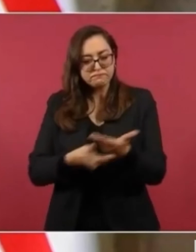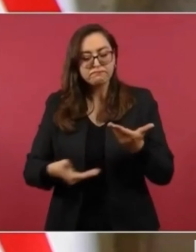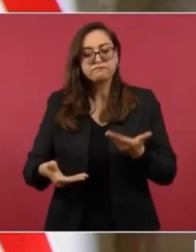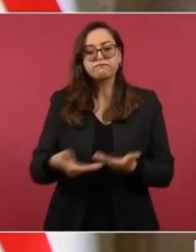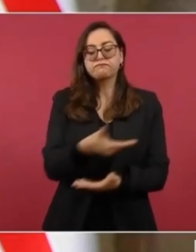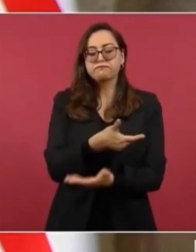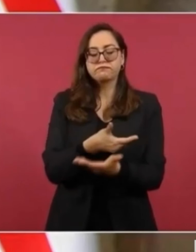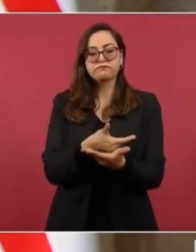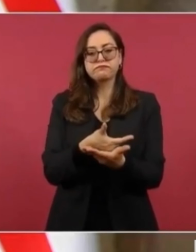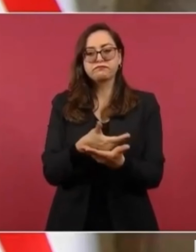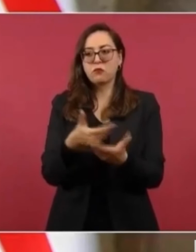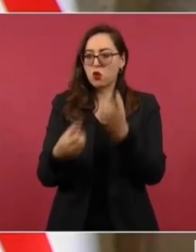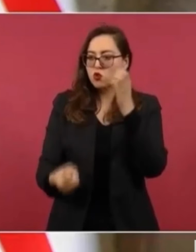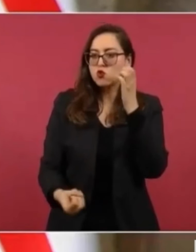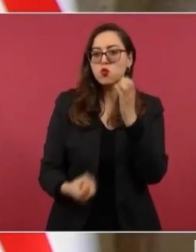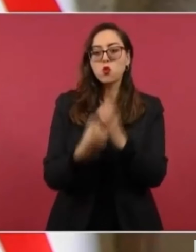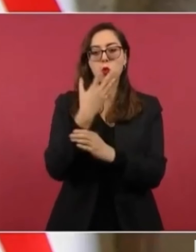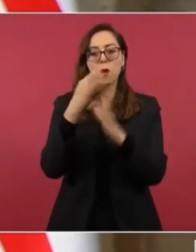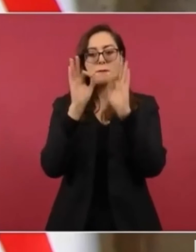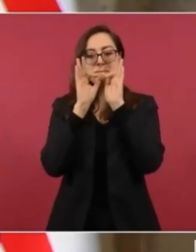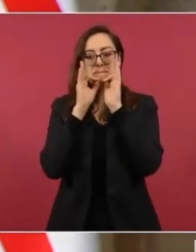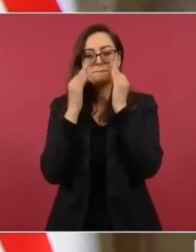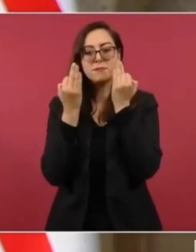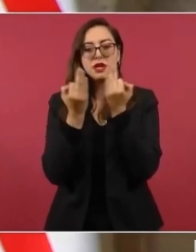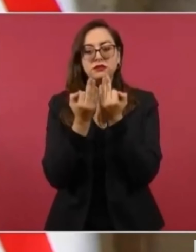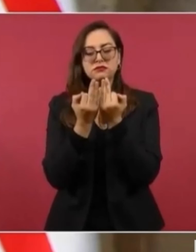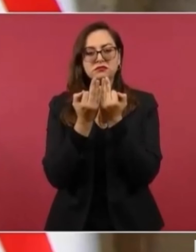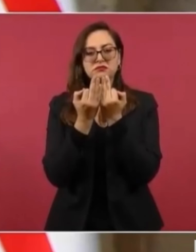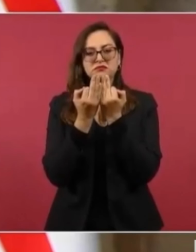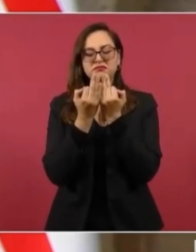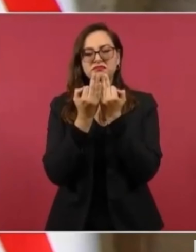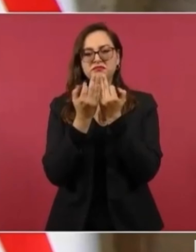dejando atrás el intervencionismo